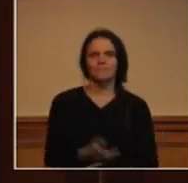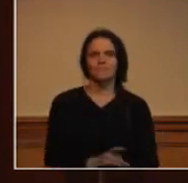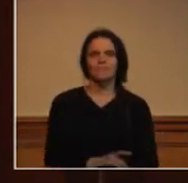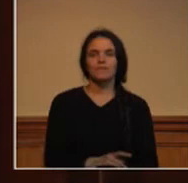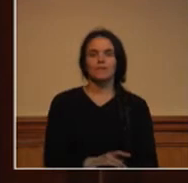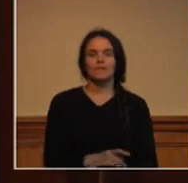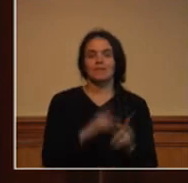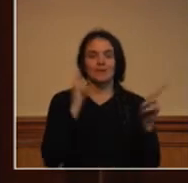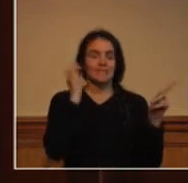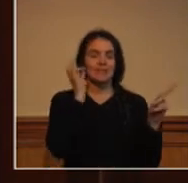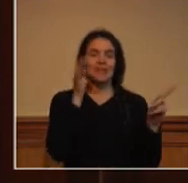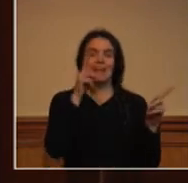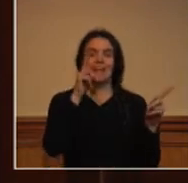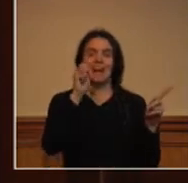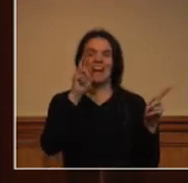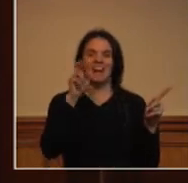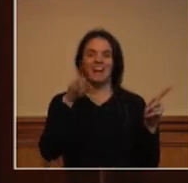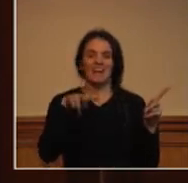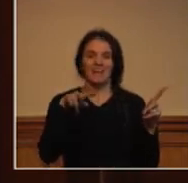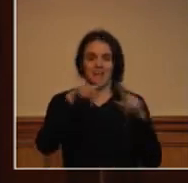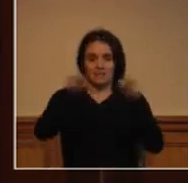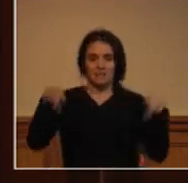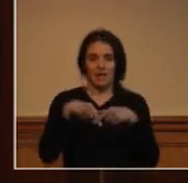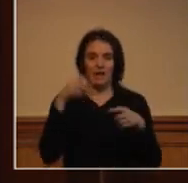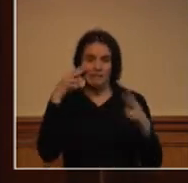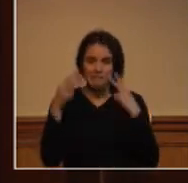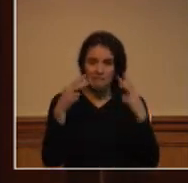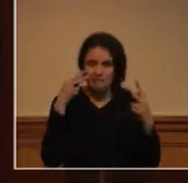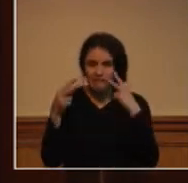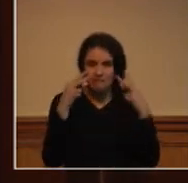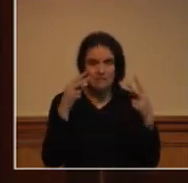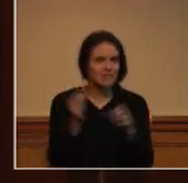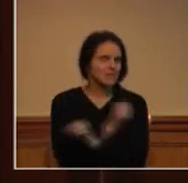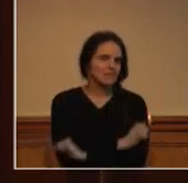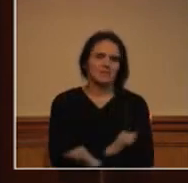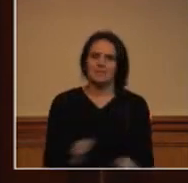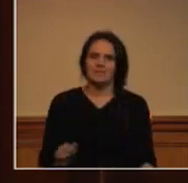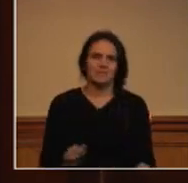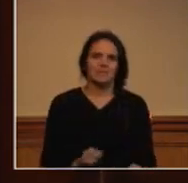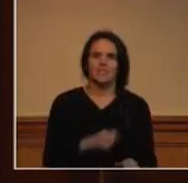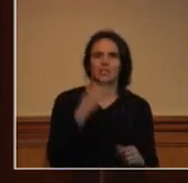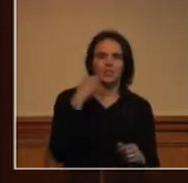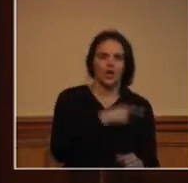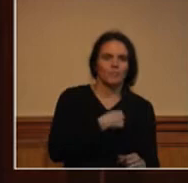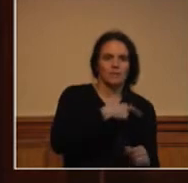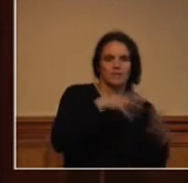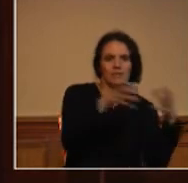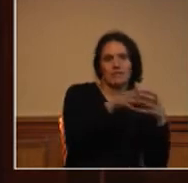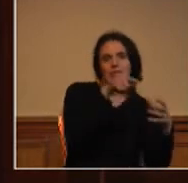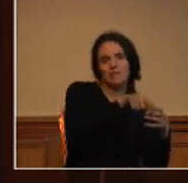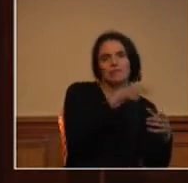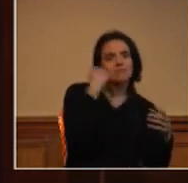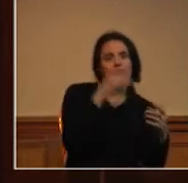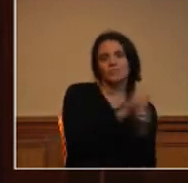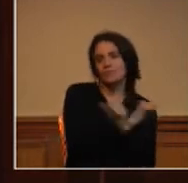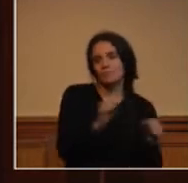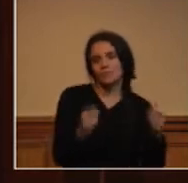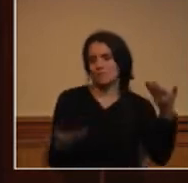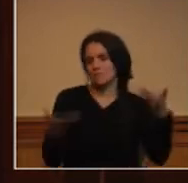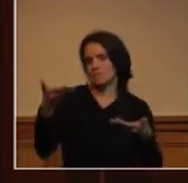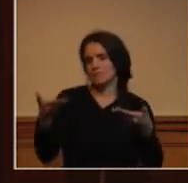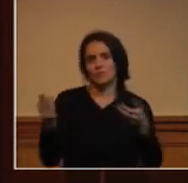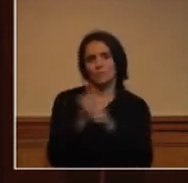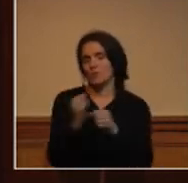pasó horas en sala con los niños, decía, es que tengo a Juan Pepe y Pedro, y Juan Pepe y Pedro, es que no se parecen